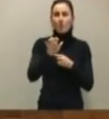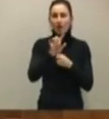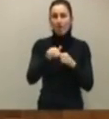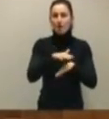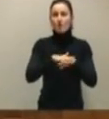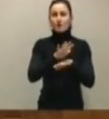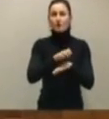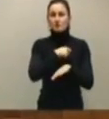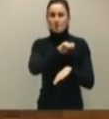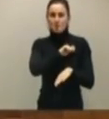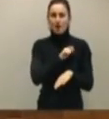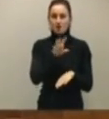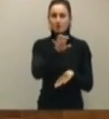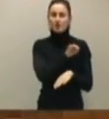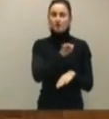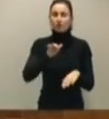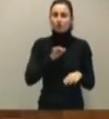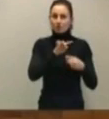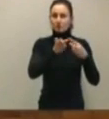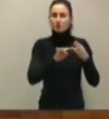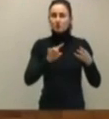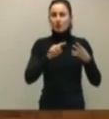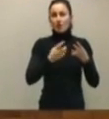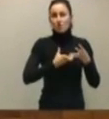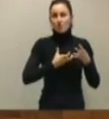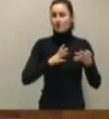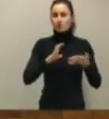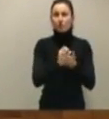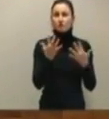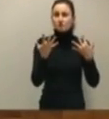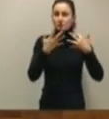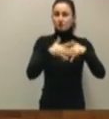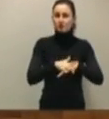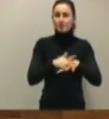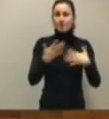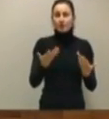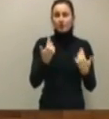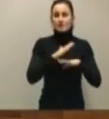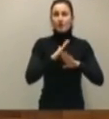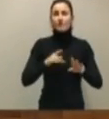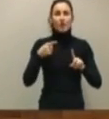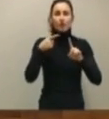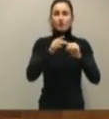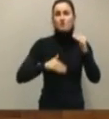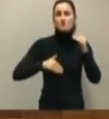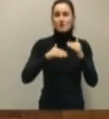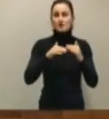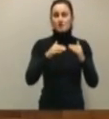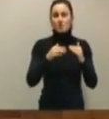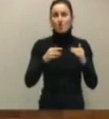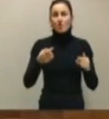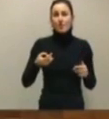de España, las comunidades autónomas y los entes locales, y que se concretan en una exigencia de un objetivo máximo de déficit